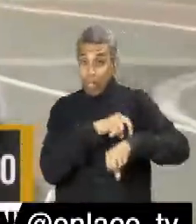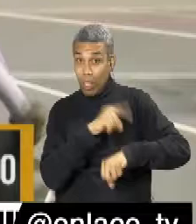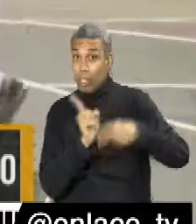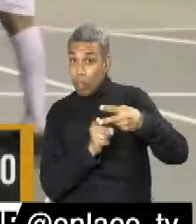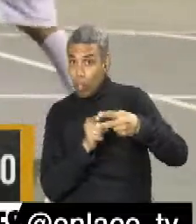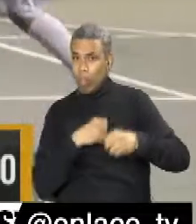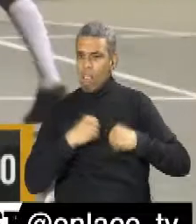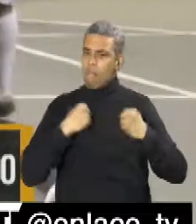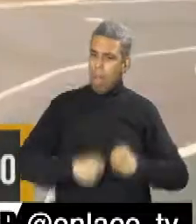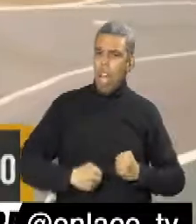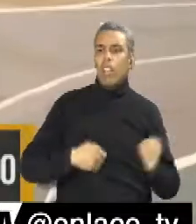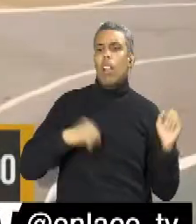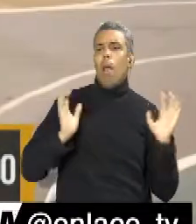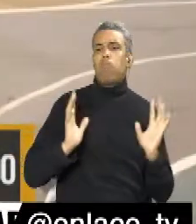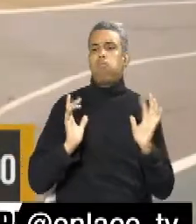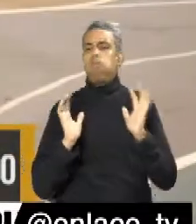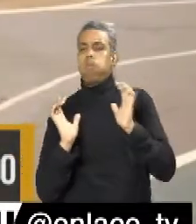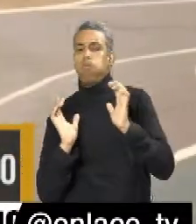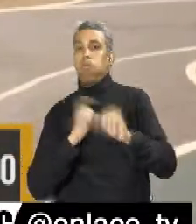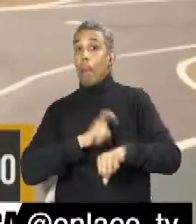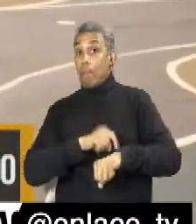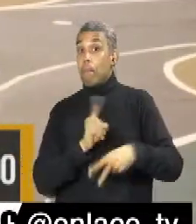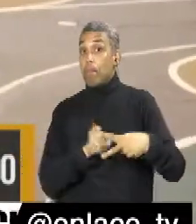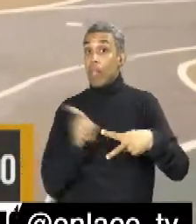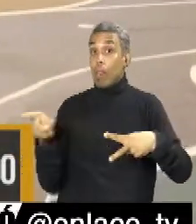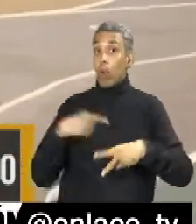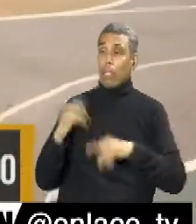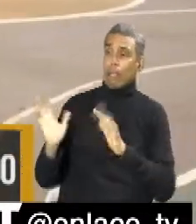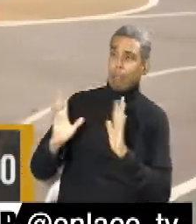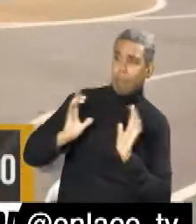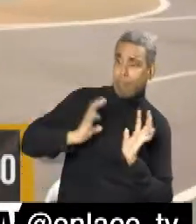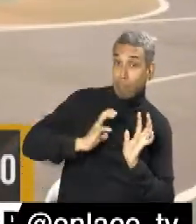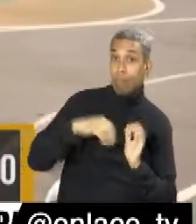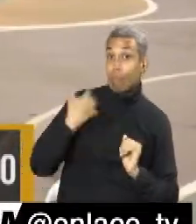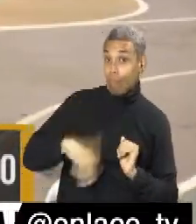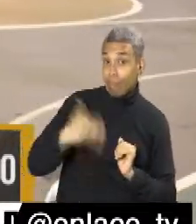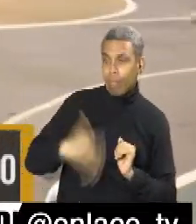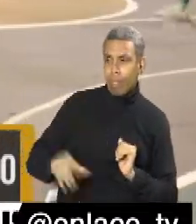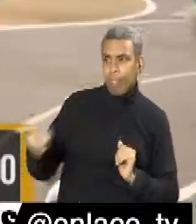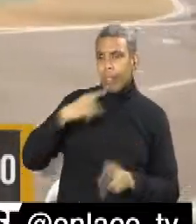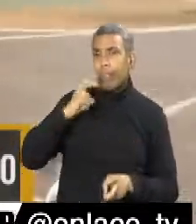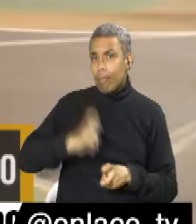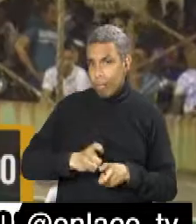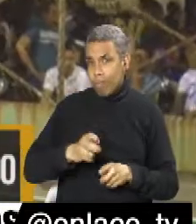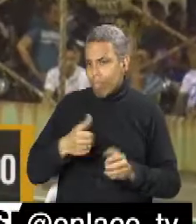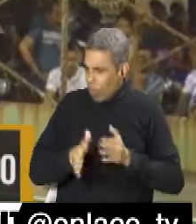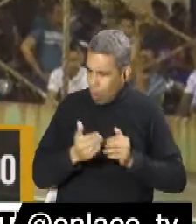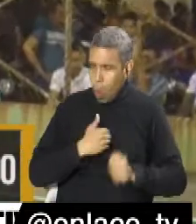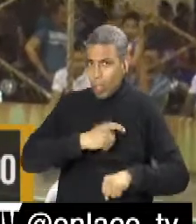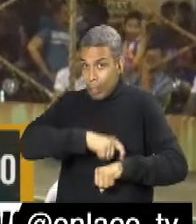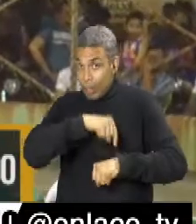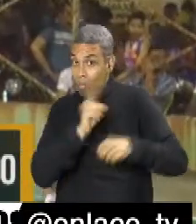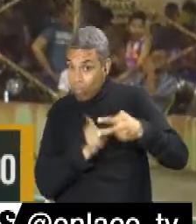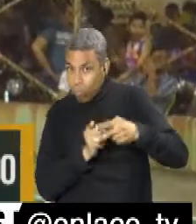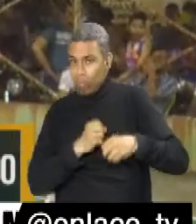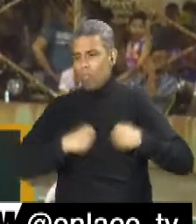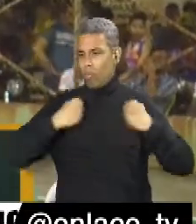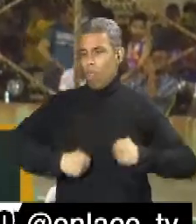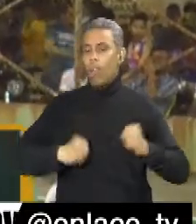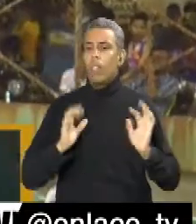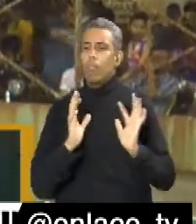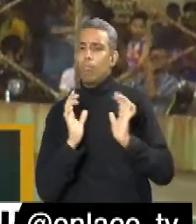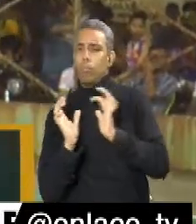ellos, porque ellos en el primer tiempo hicieron un gran partido, ¿para qué? Y un excelente rival, grande, grande, y son unos pelados que vienen jugando hace